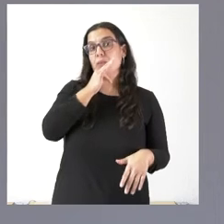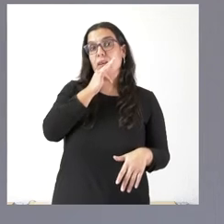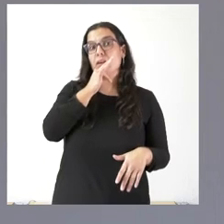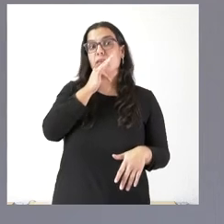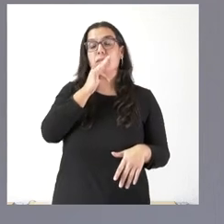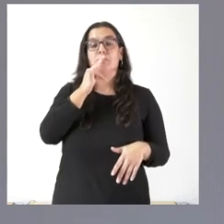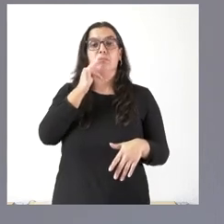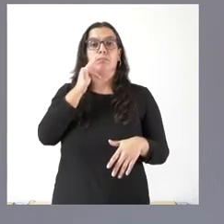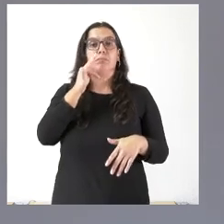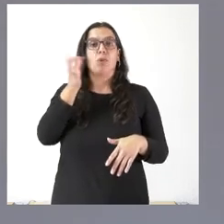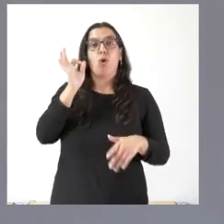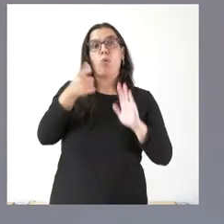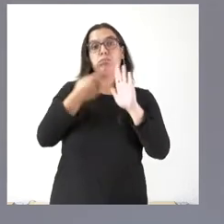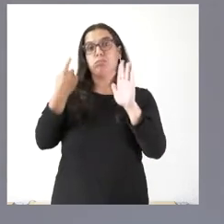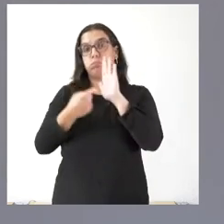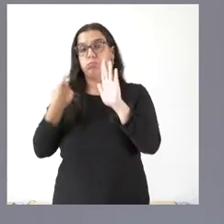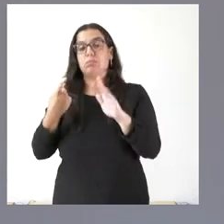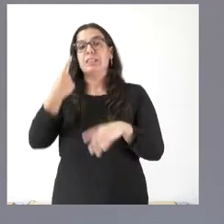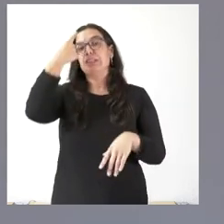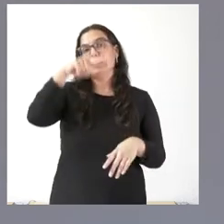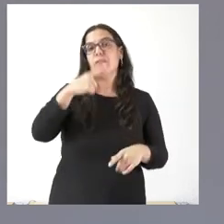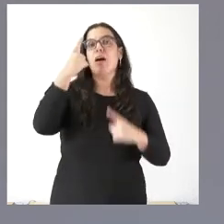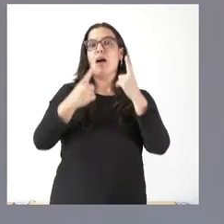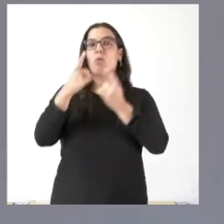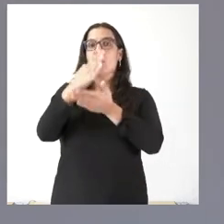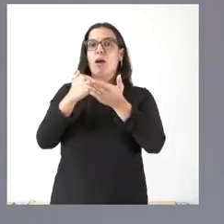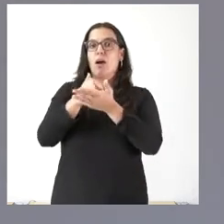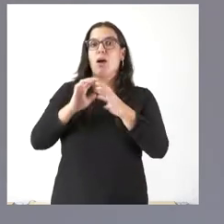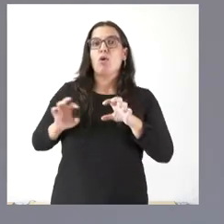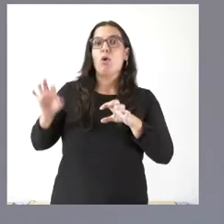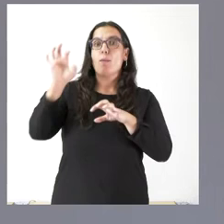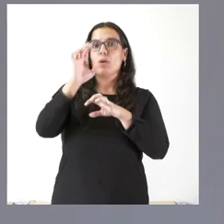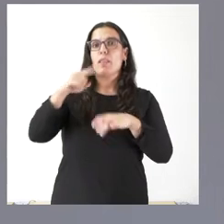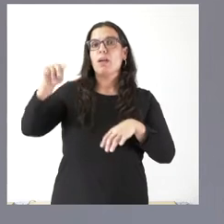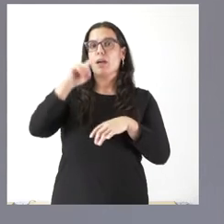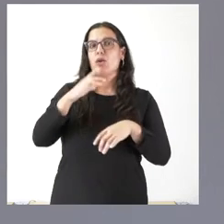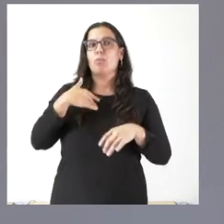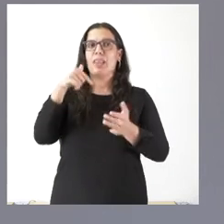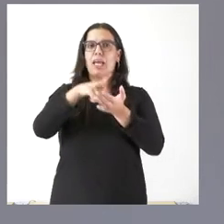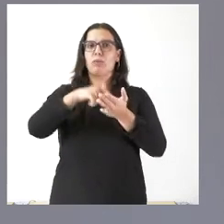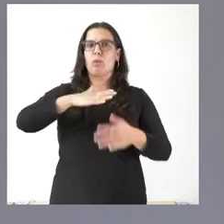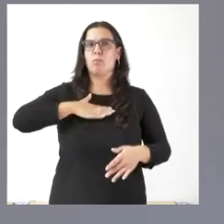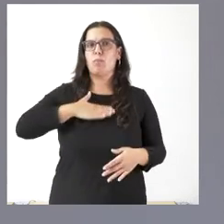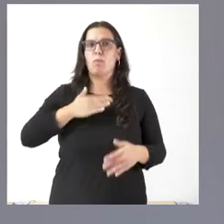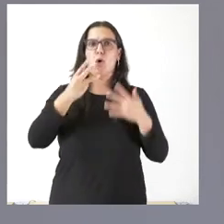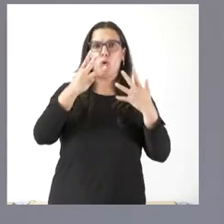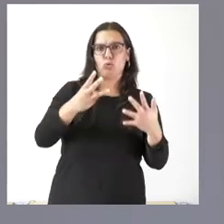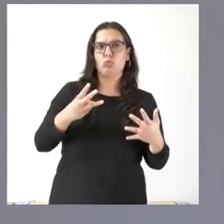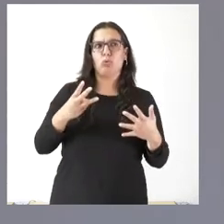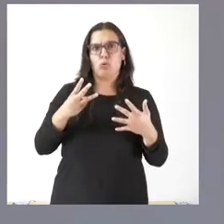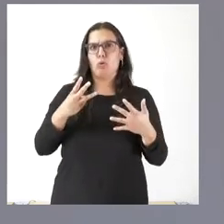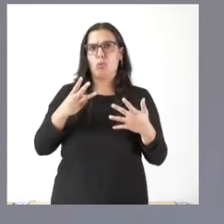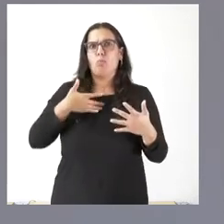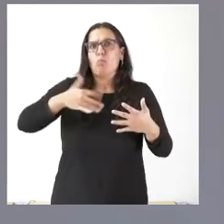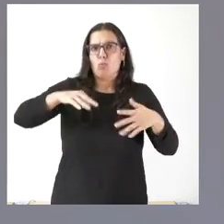eliminando. Saben ustedes que hay comunidades autónomas que tienen 8 y 10 impuestos de tributos propios, de tributos autonómicos. O